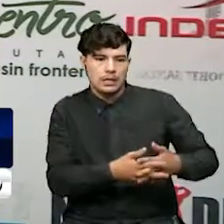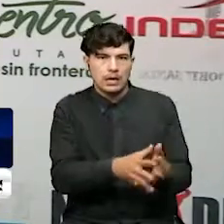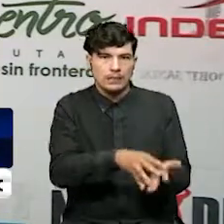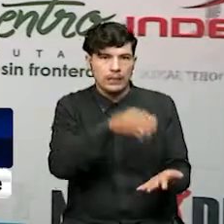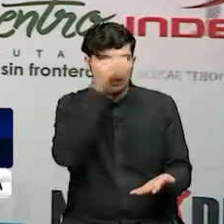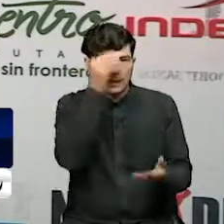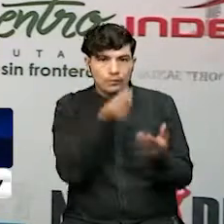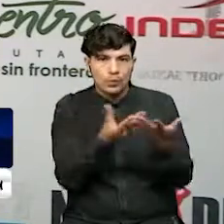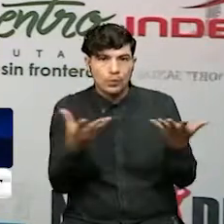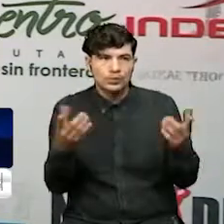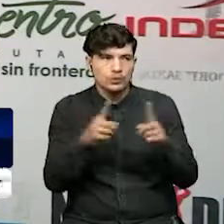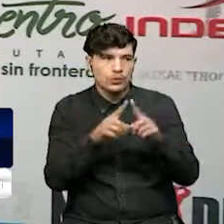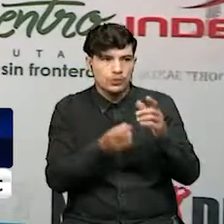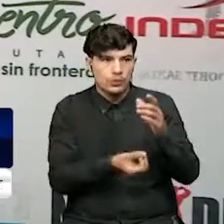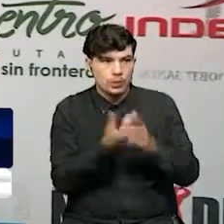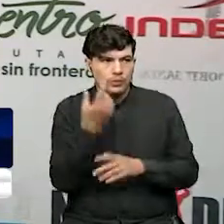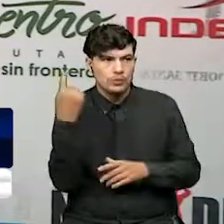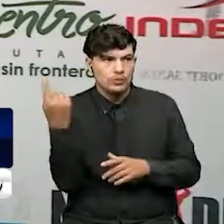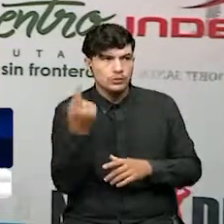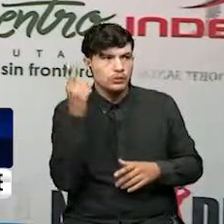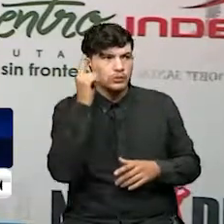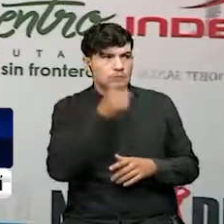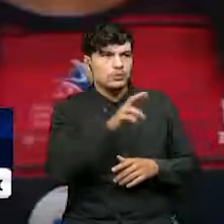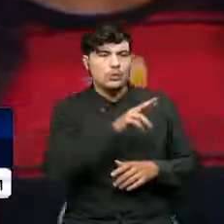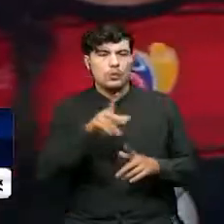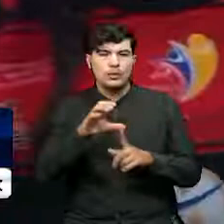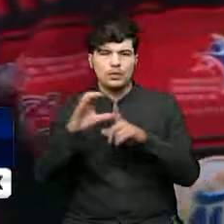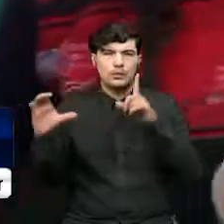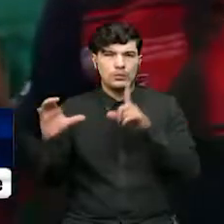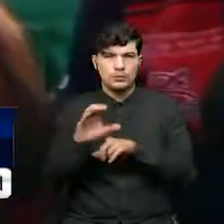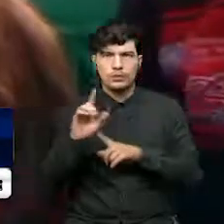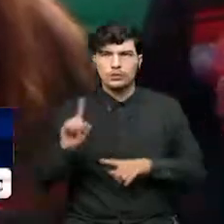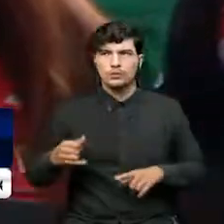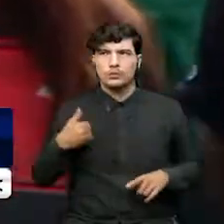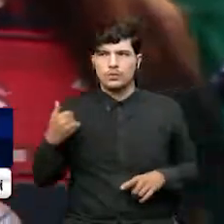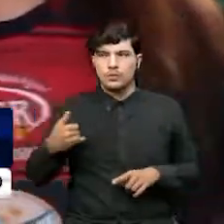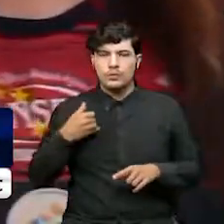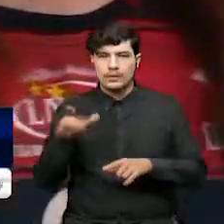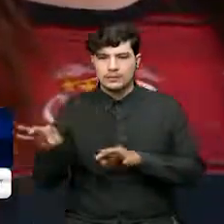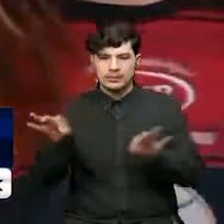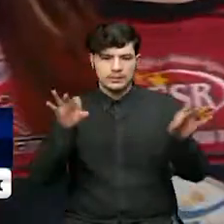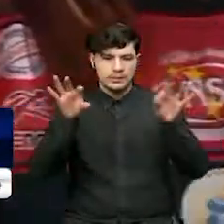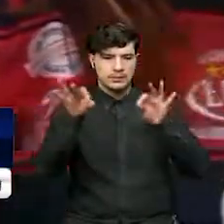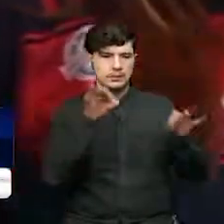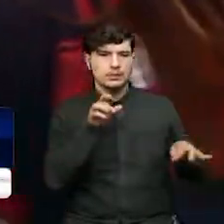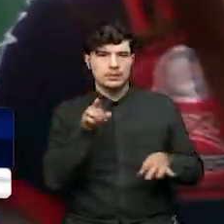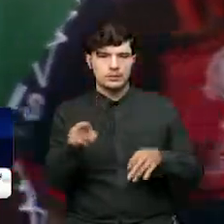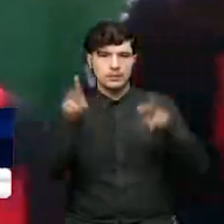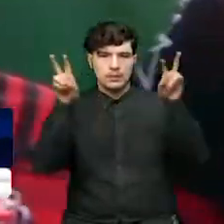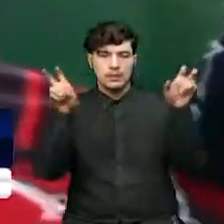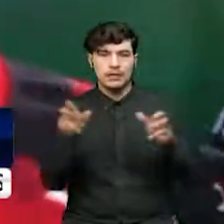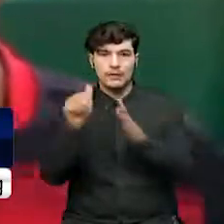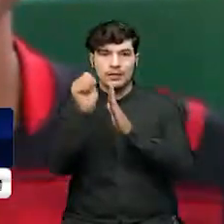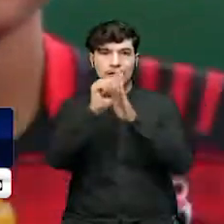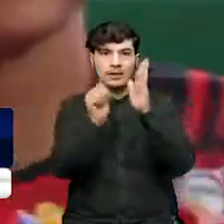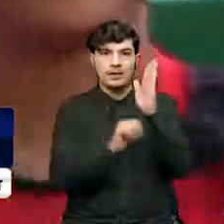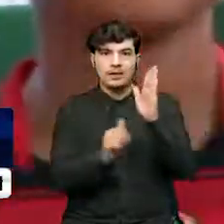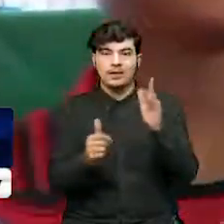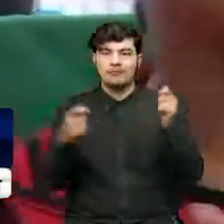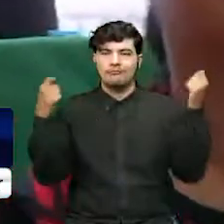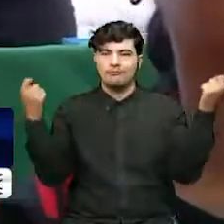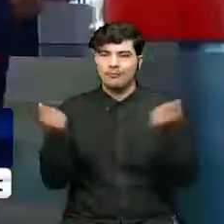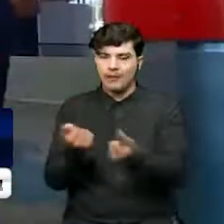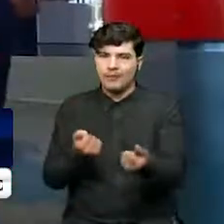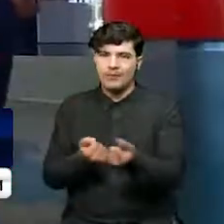cosas nuevas no solo el rugby sino también otra cultura las jóvenes fueron elegidas en el marco del programa diplomacia